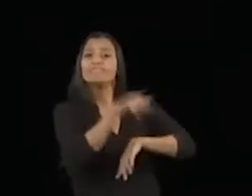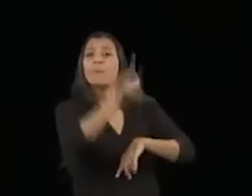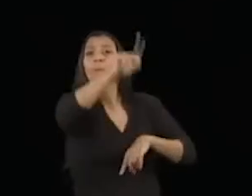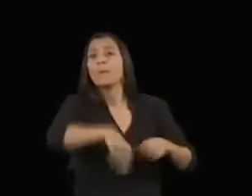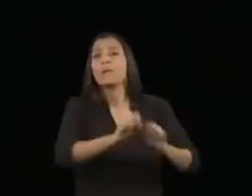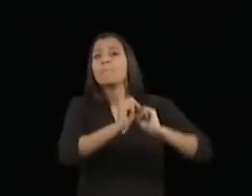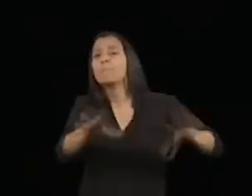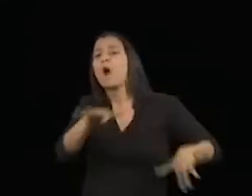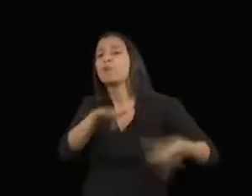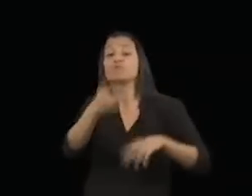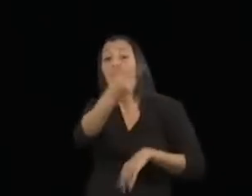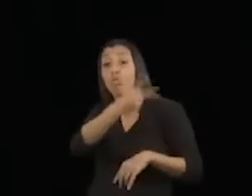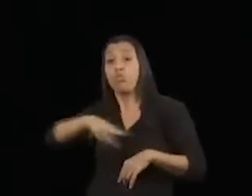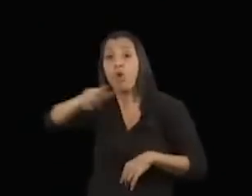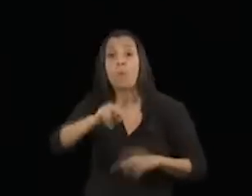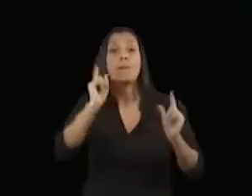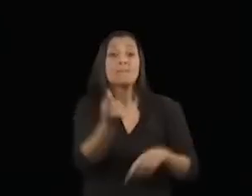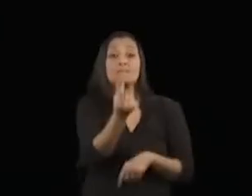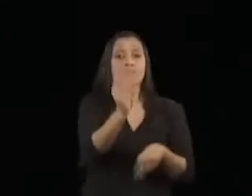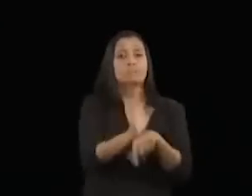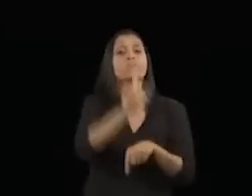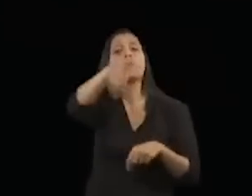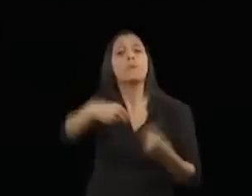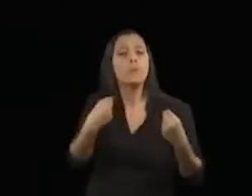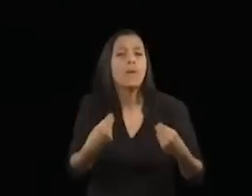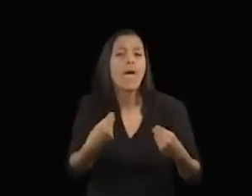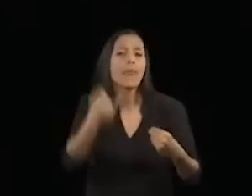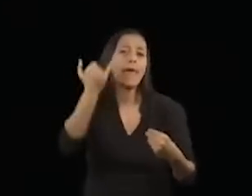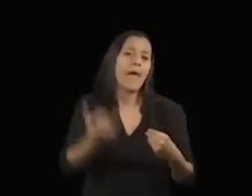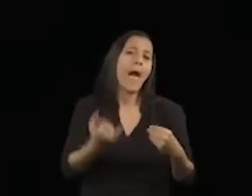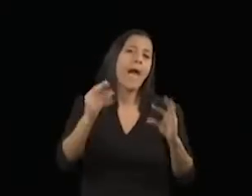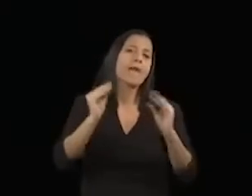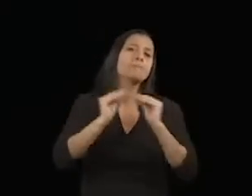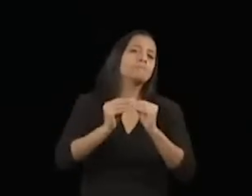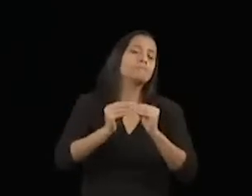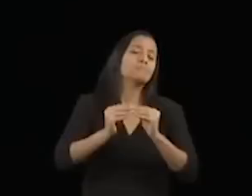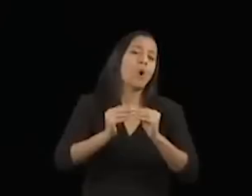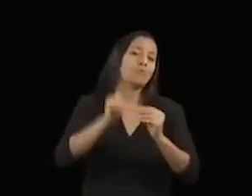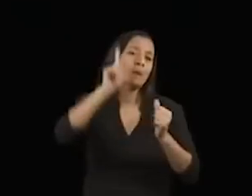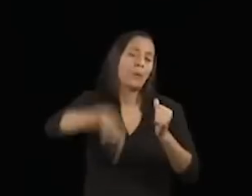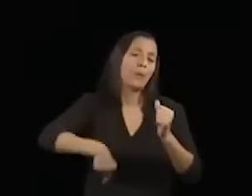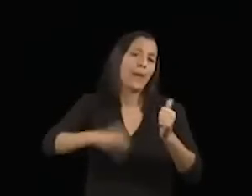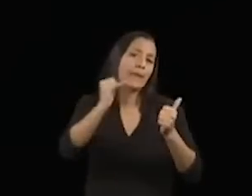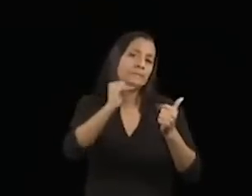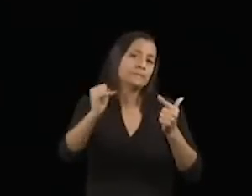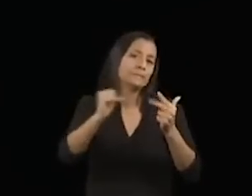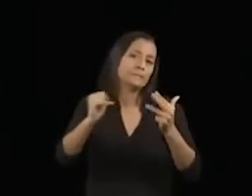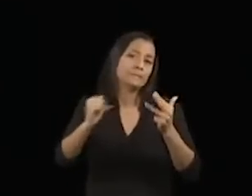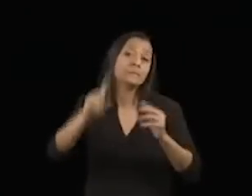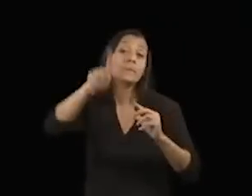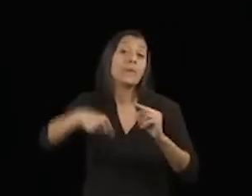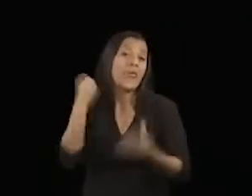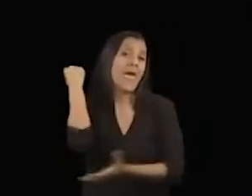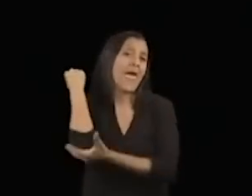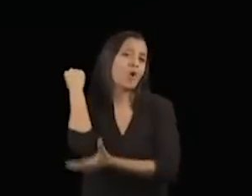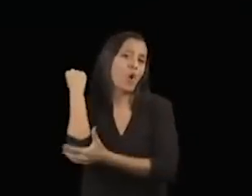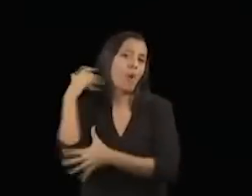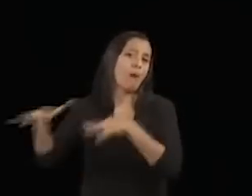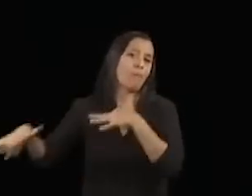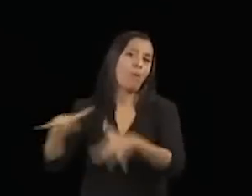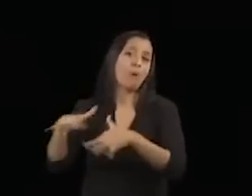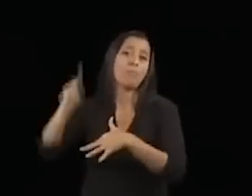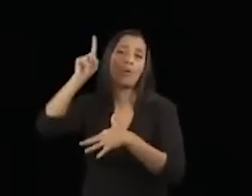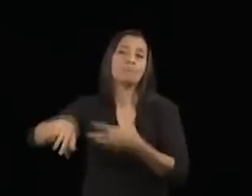flujos automáticamente, ese salto, digamos, le puede generar consecuencias muy complicadas en la dinámica macroeconómica.